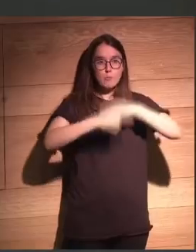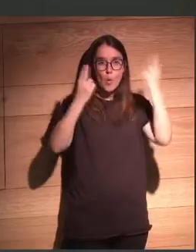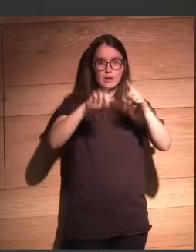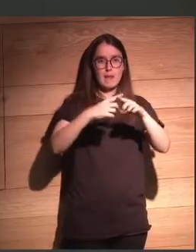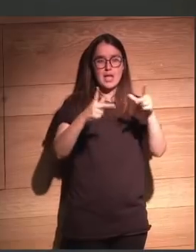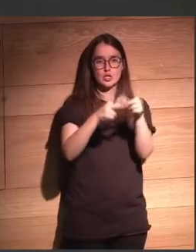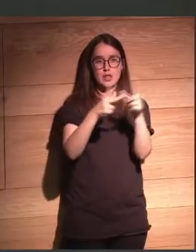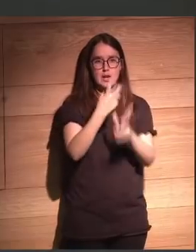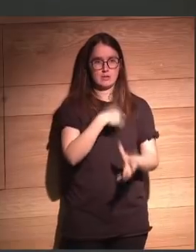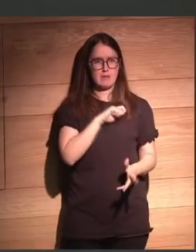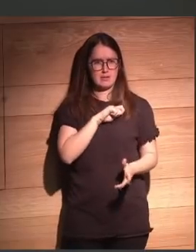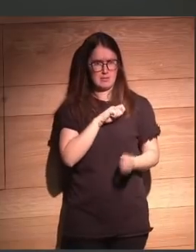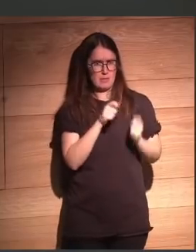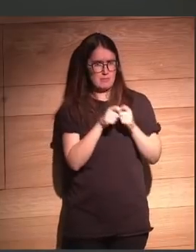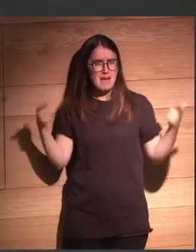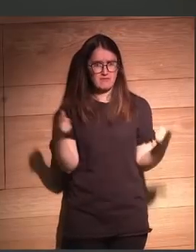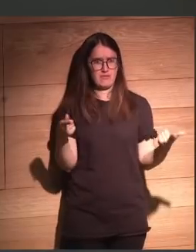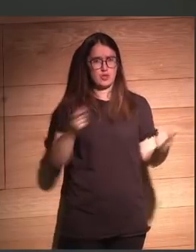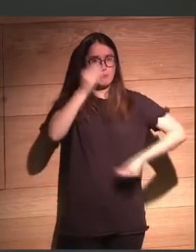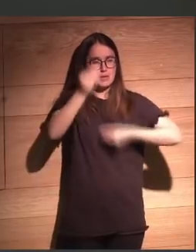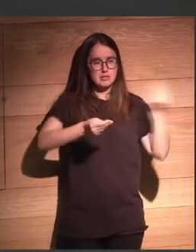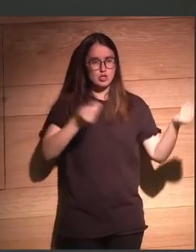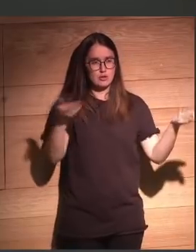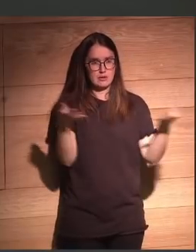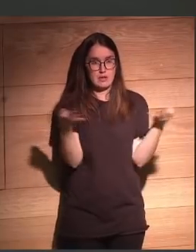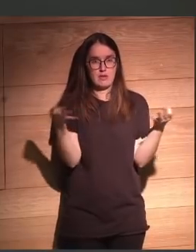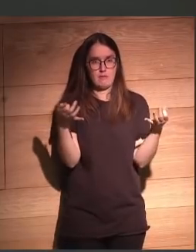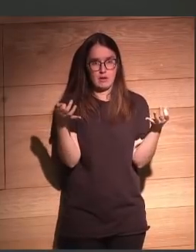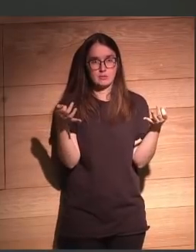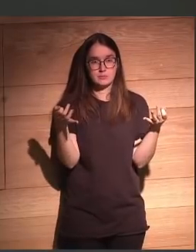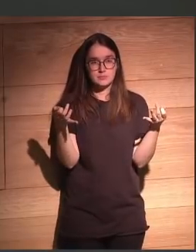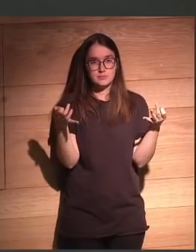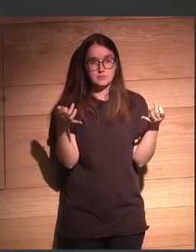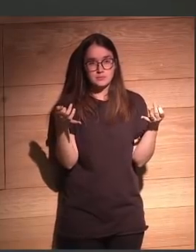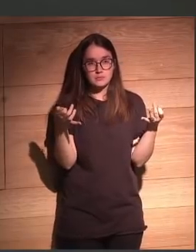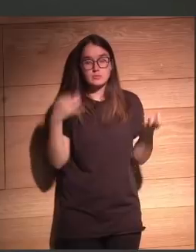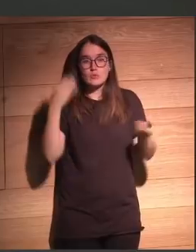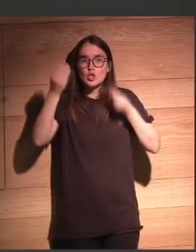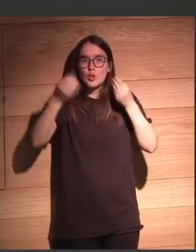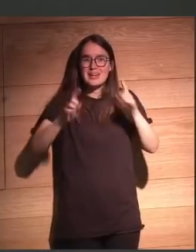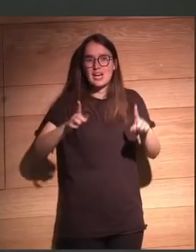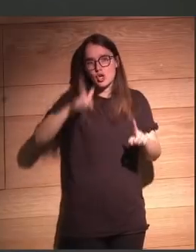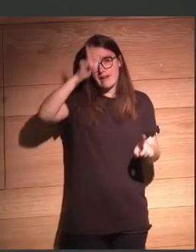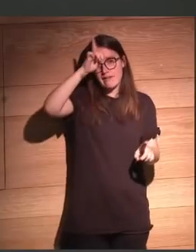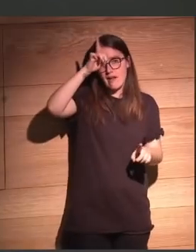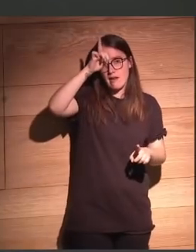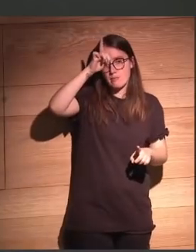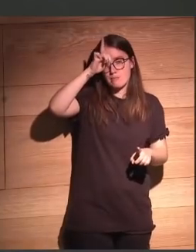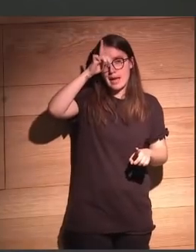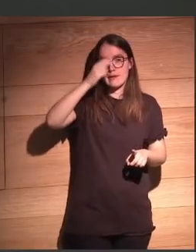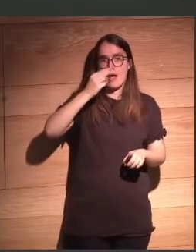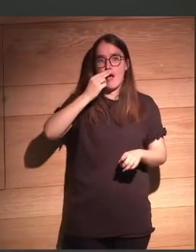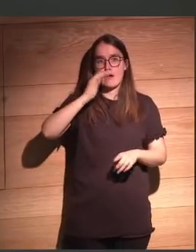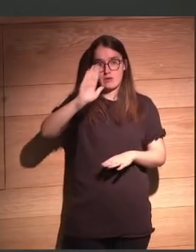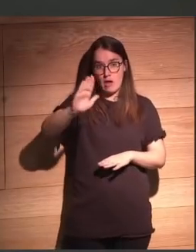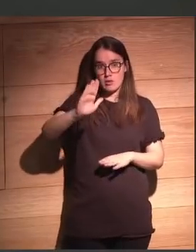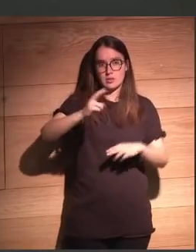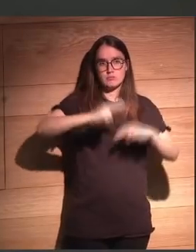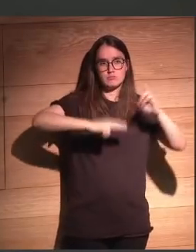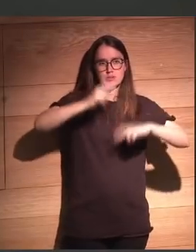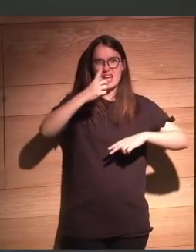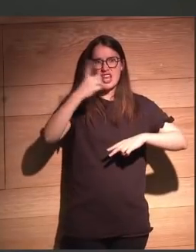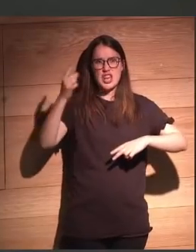país. Masivamente. Creo que es una de las líneas a tener en cuenta. No me puedo creer que en la Alemania nazi se